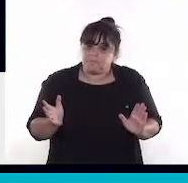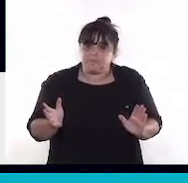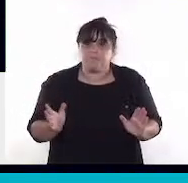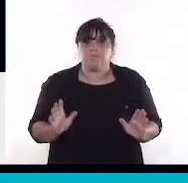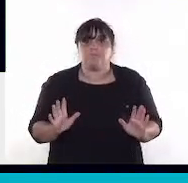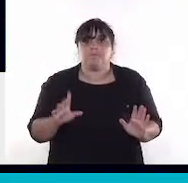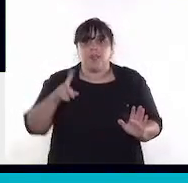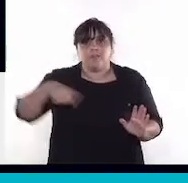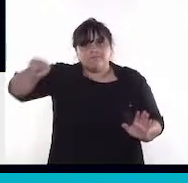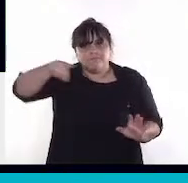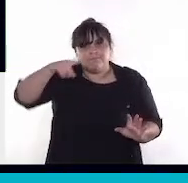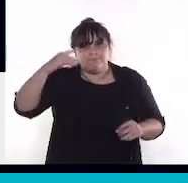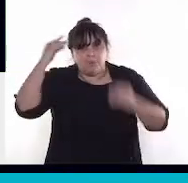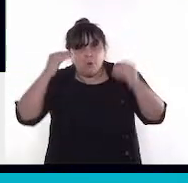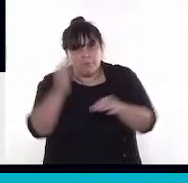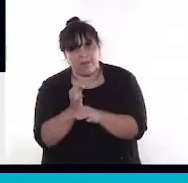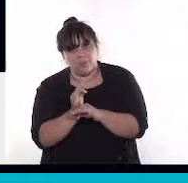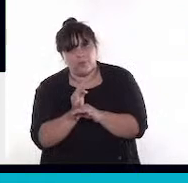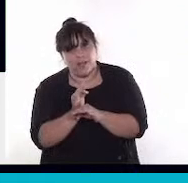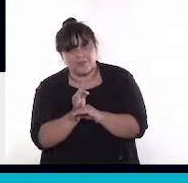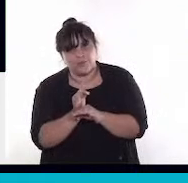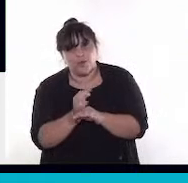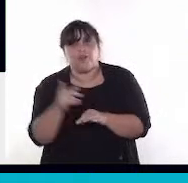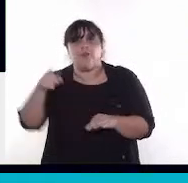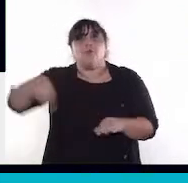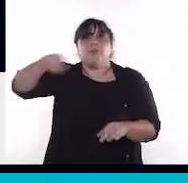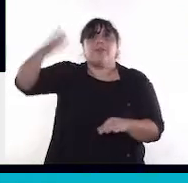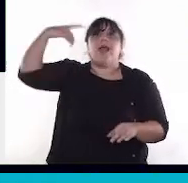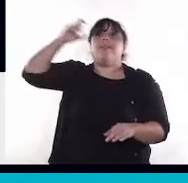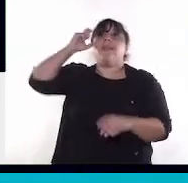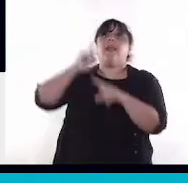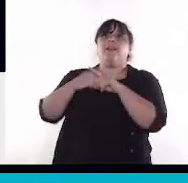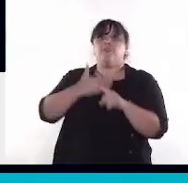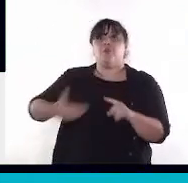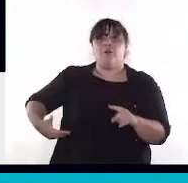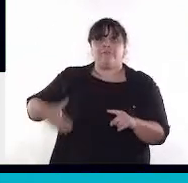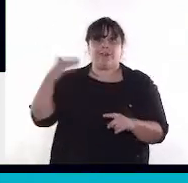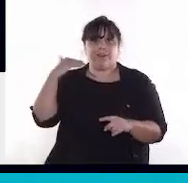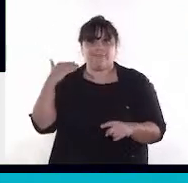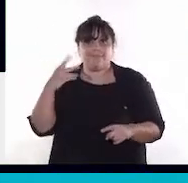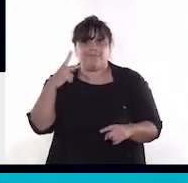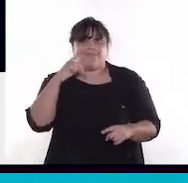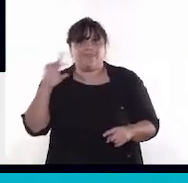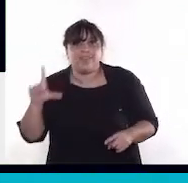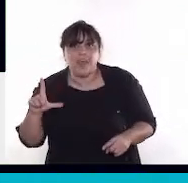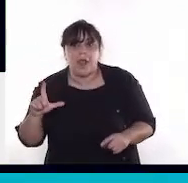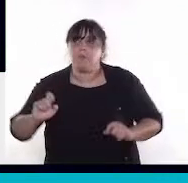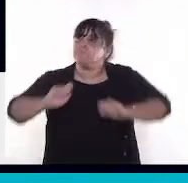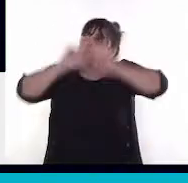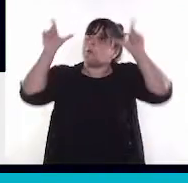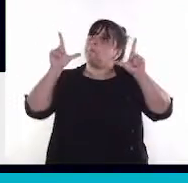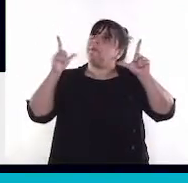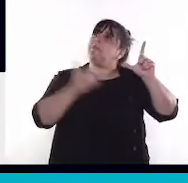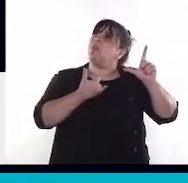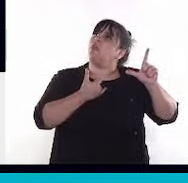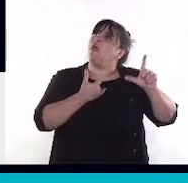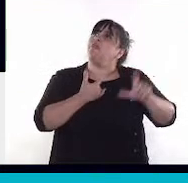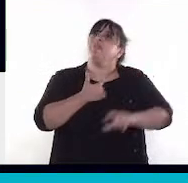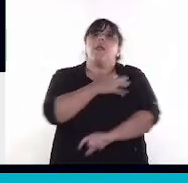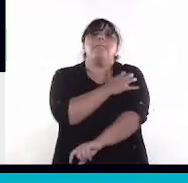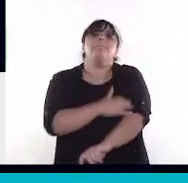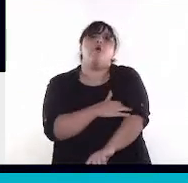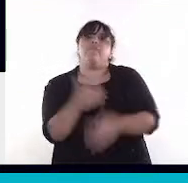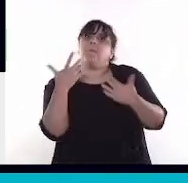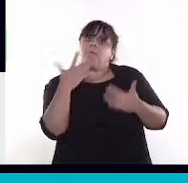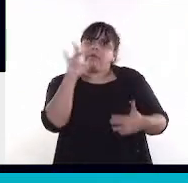Le preocupa la educación y cuando le tocó gobernar, María Eugenia Vidal se sorprendía porque los pobres asistían a las